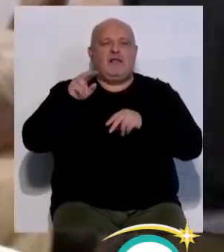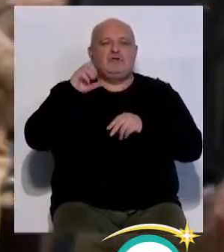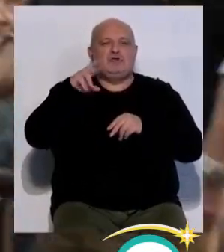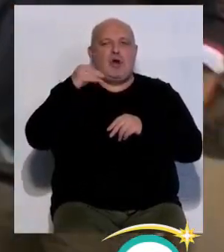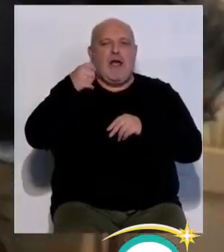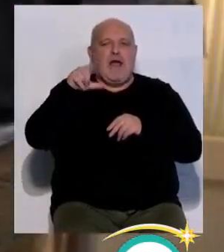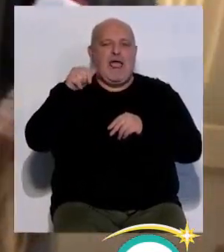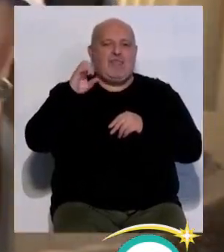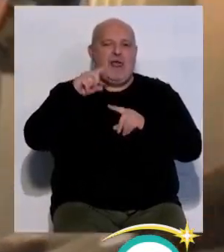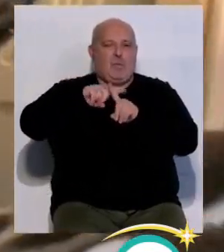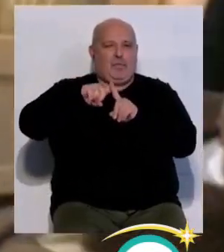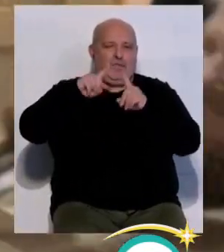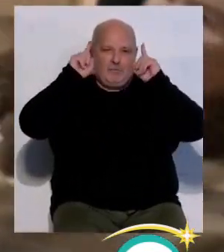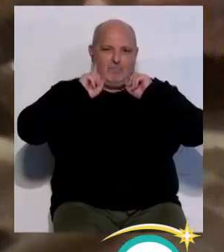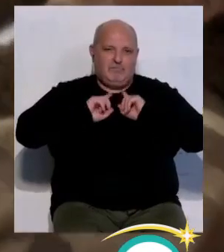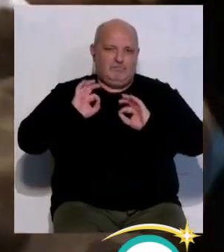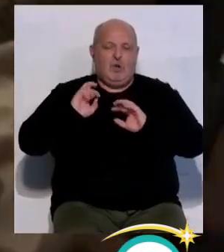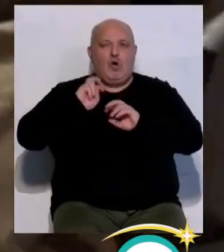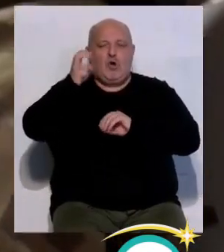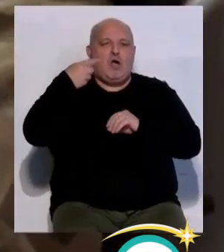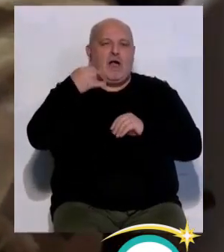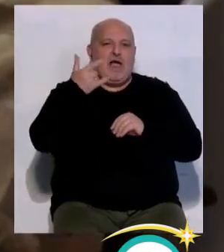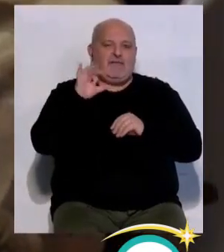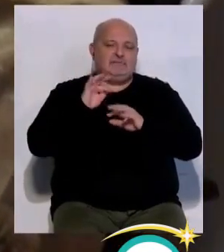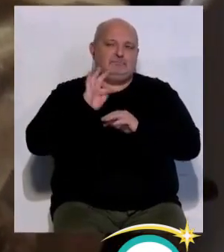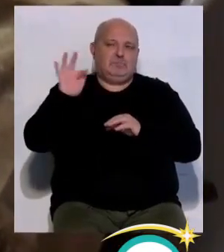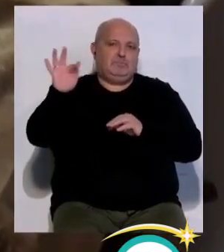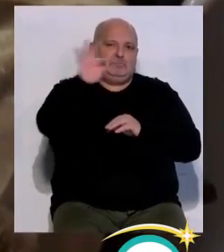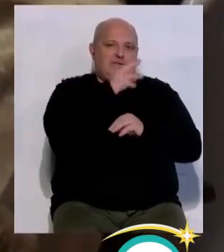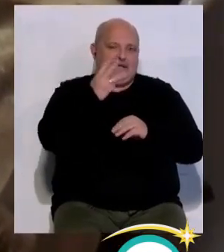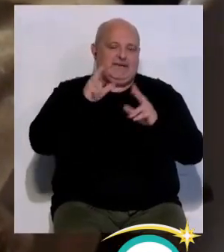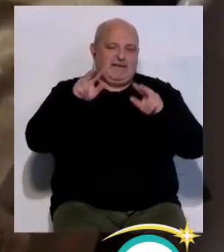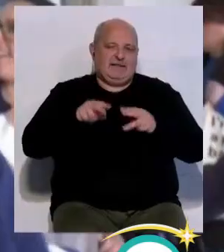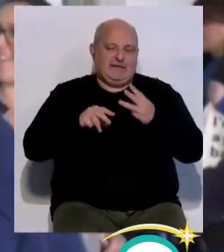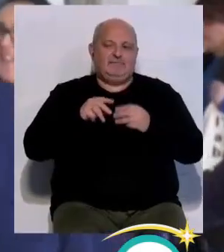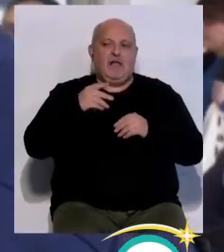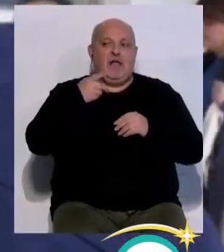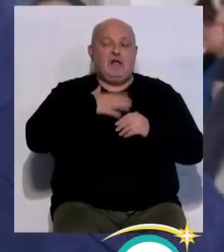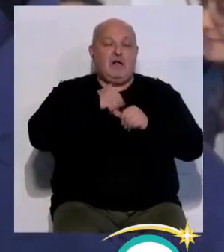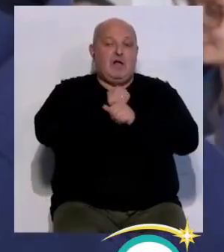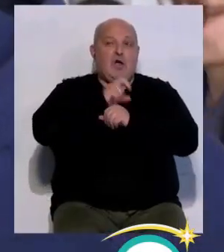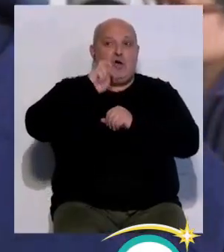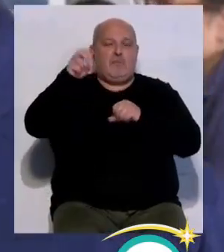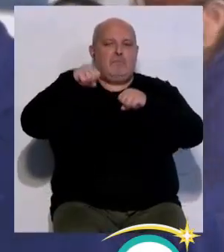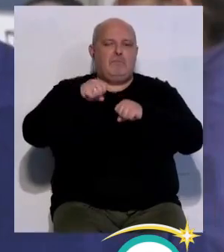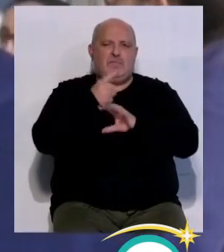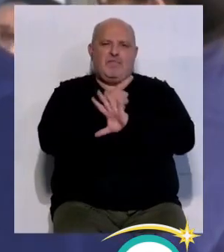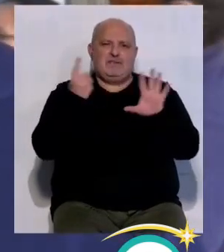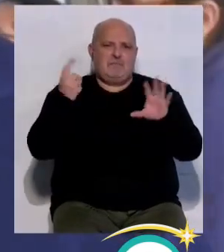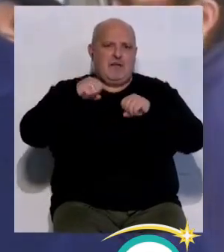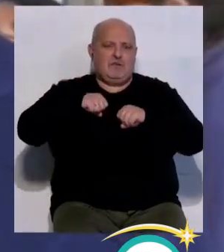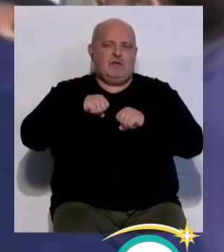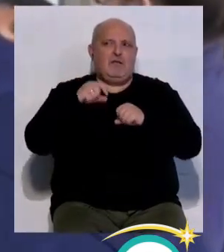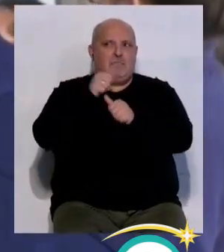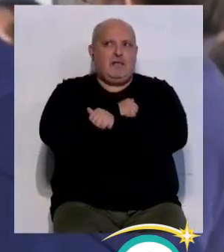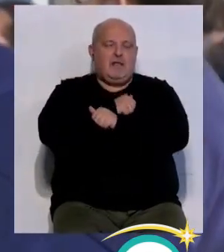Ángela de la Cruz y después se dirigieron a Gades. Hoy a la residencia de Sor Ángela de la Cruz, que nos están esperando allí los mayores, son 16, pero